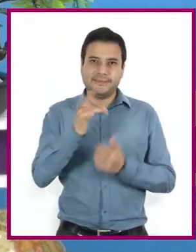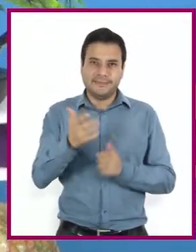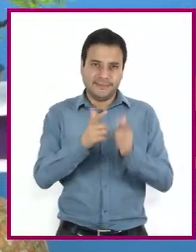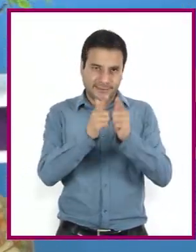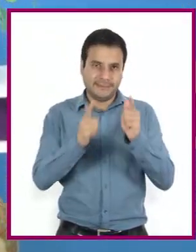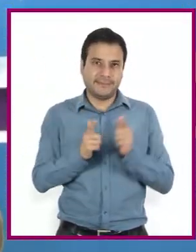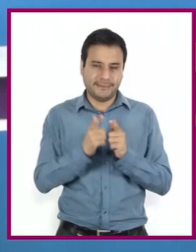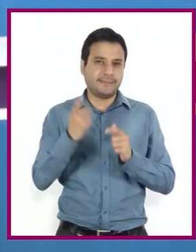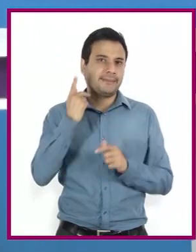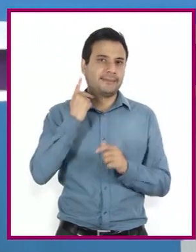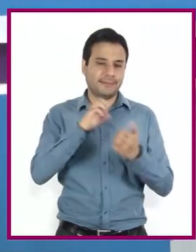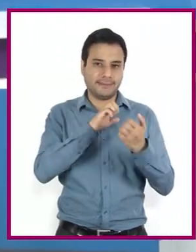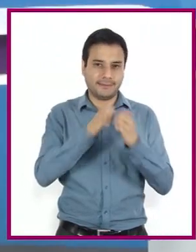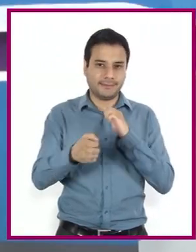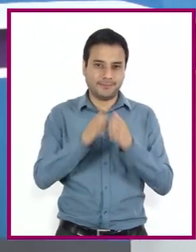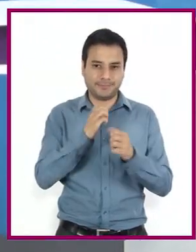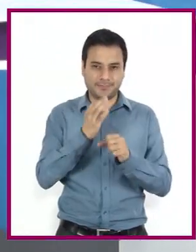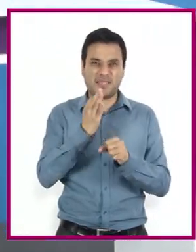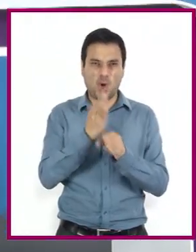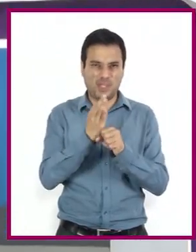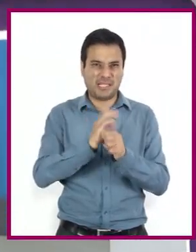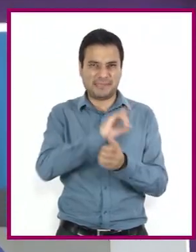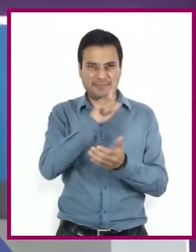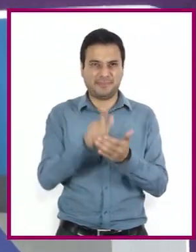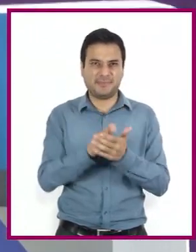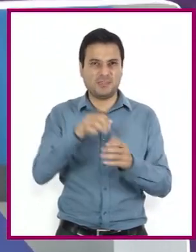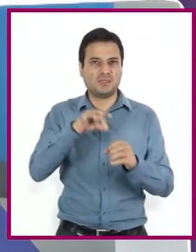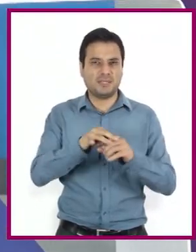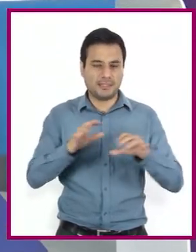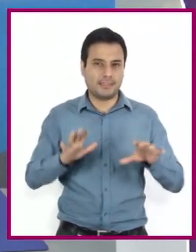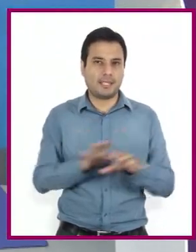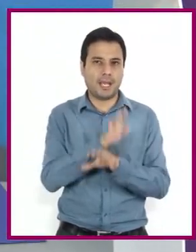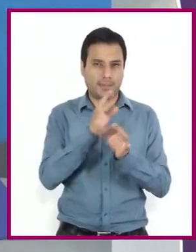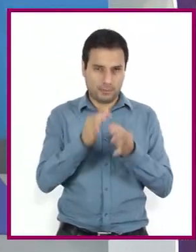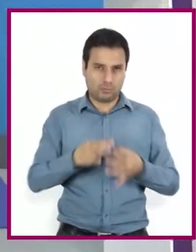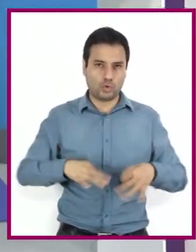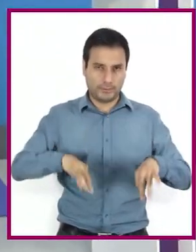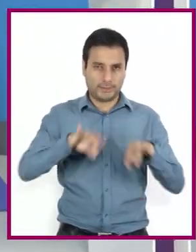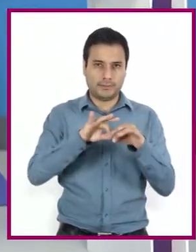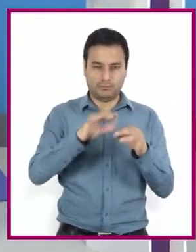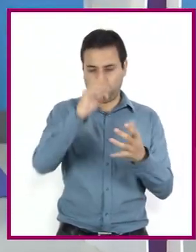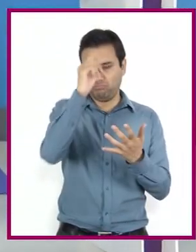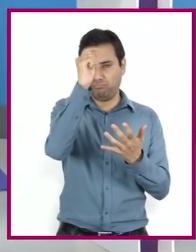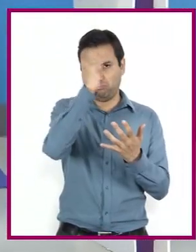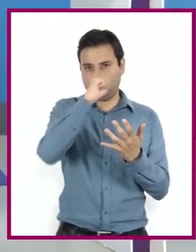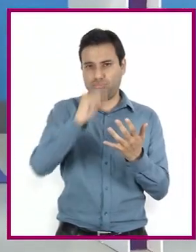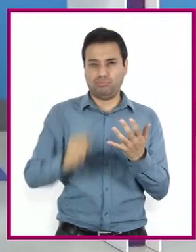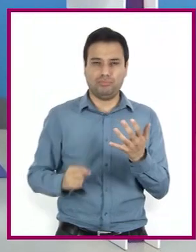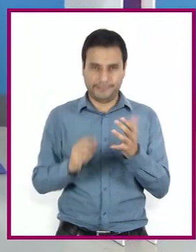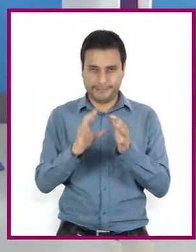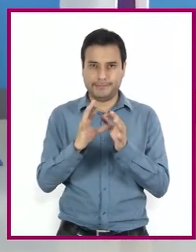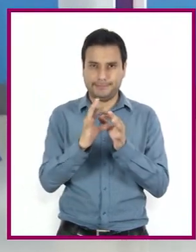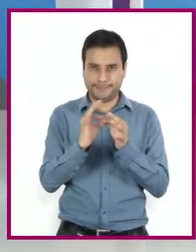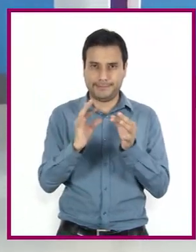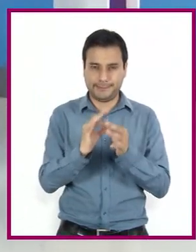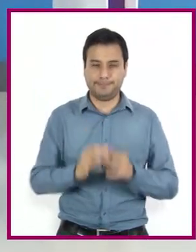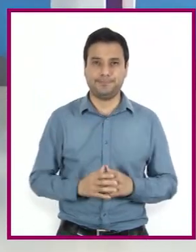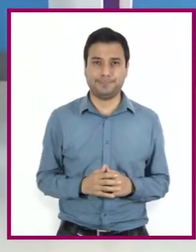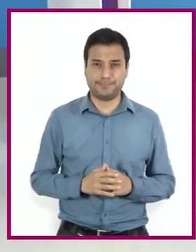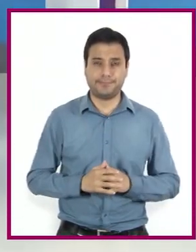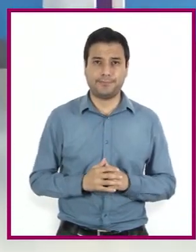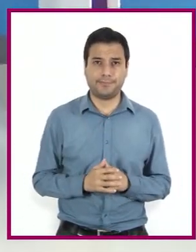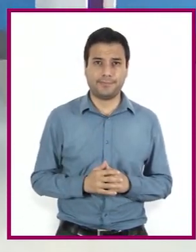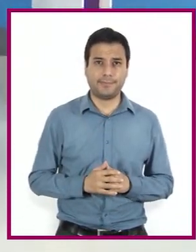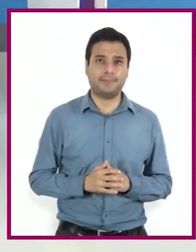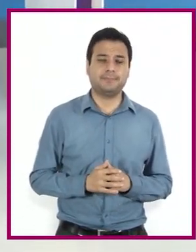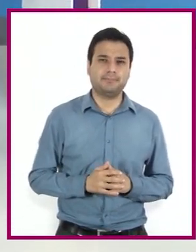sesión abordaremos las reformas electorales más importantes de los últimos años en nuestro país, así como algunas